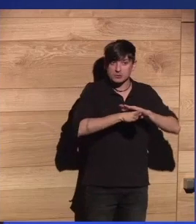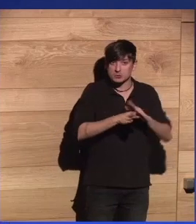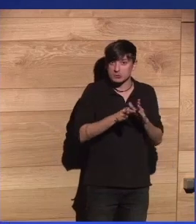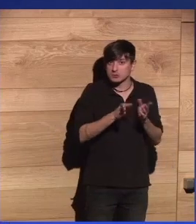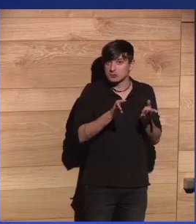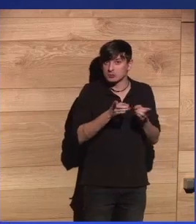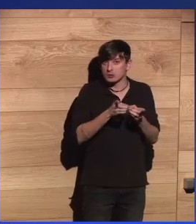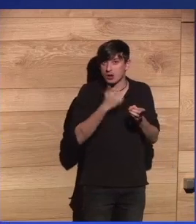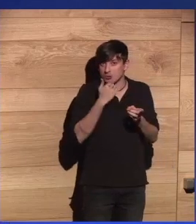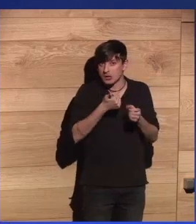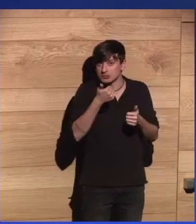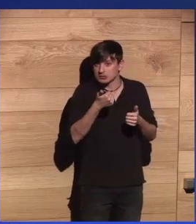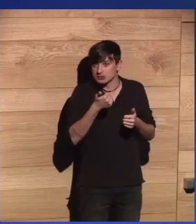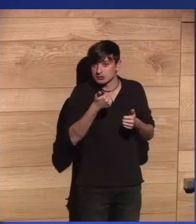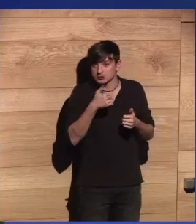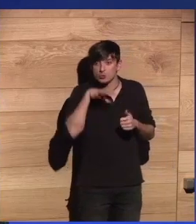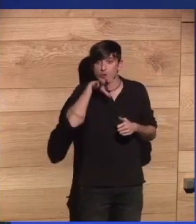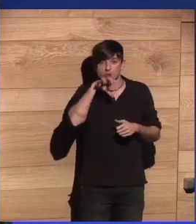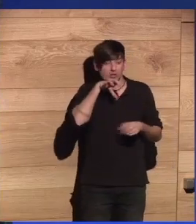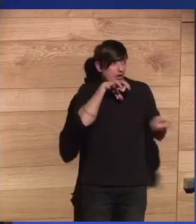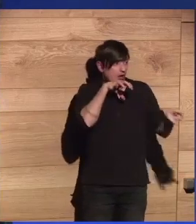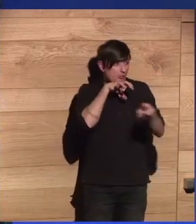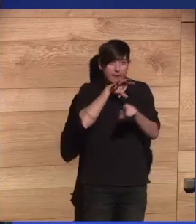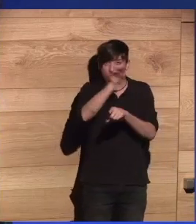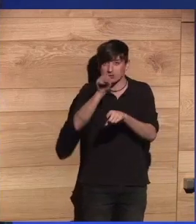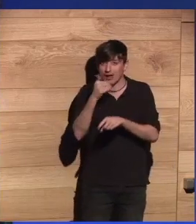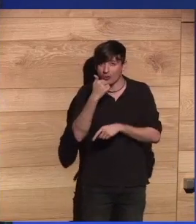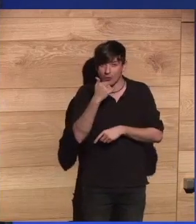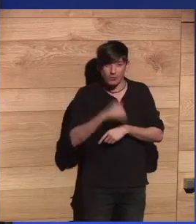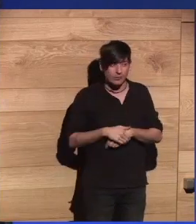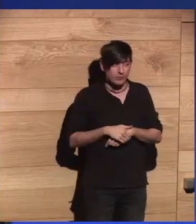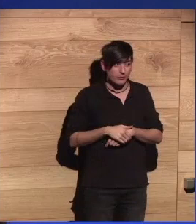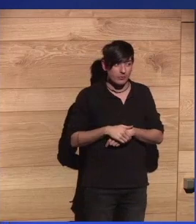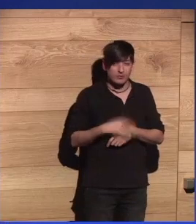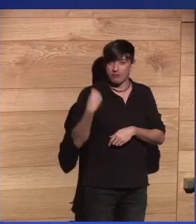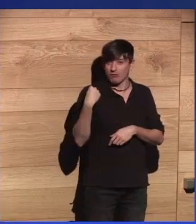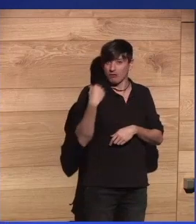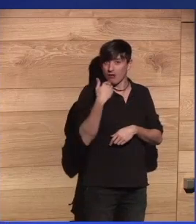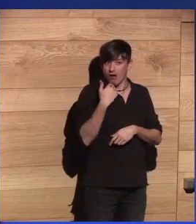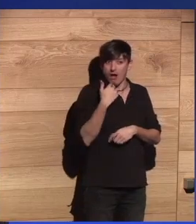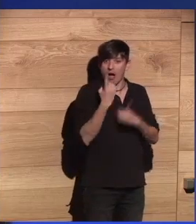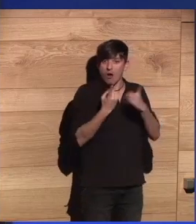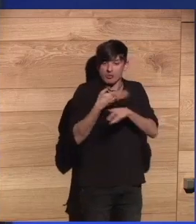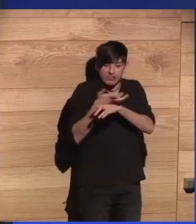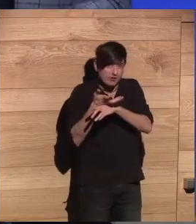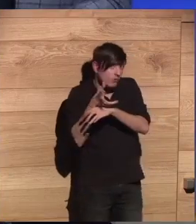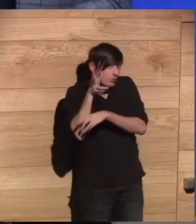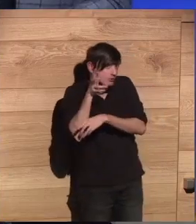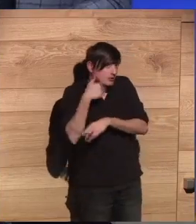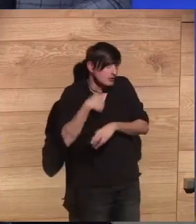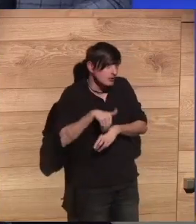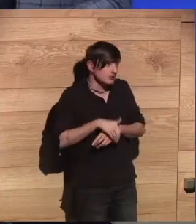un ratito más nosotros. ¿Que tiene una curiosidad, una pregunta, algo que alguien no ha oído el disco ya y tiene?